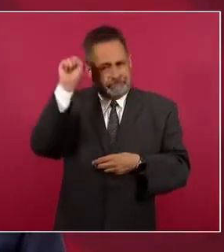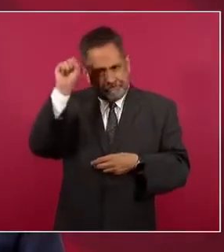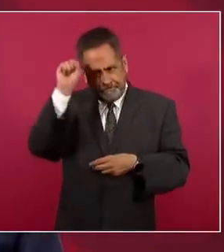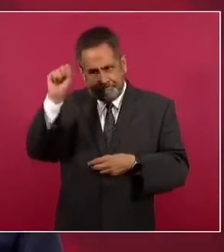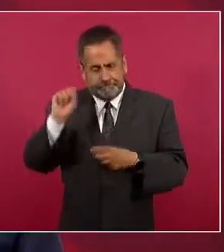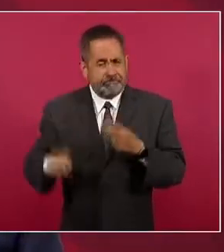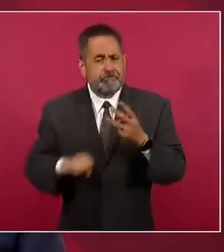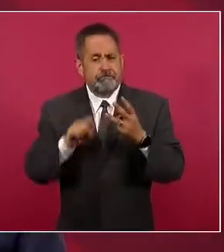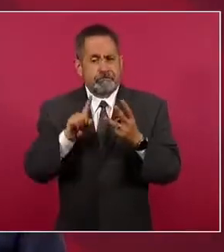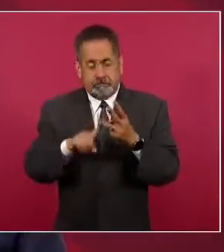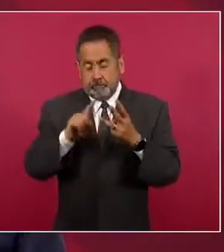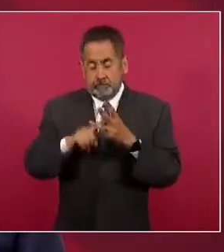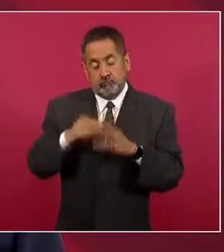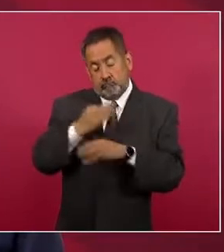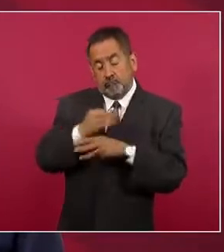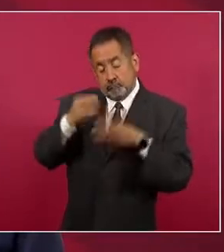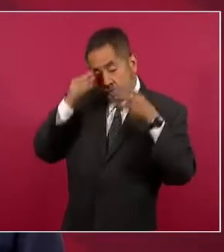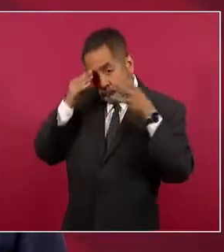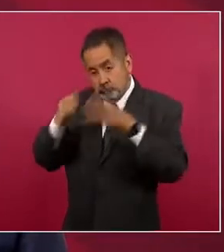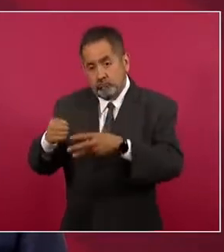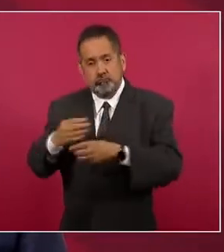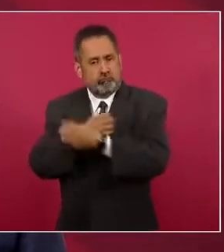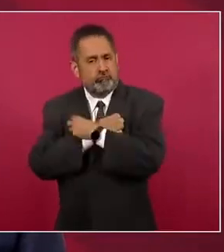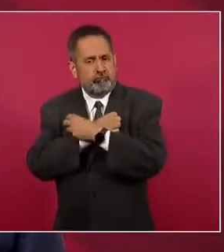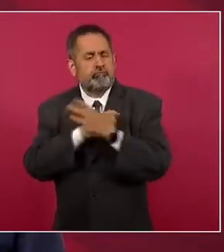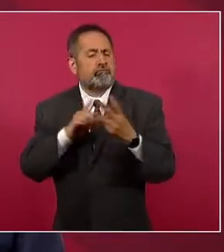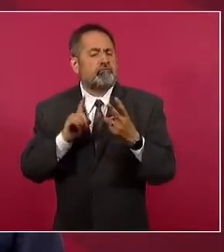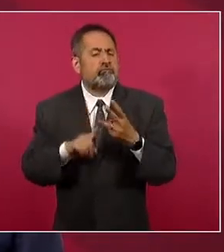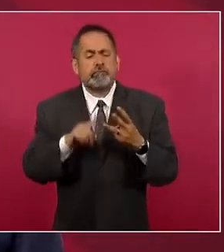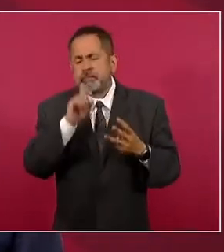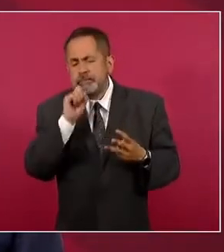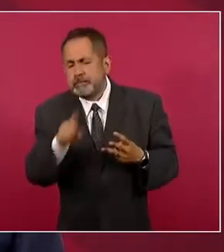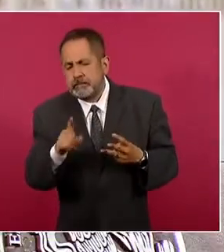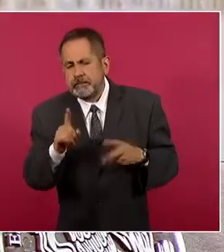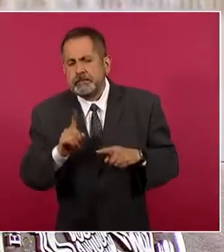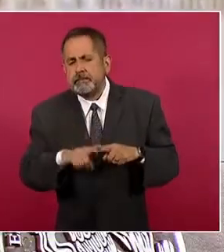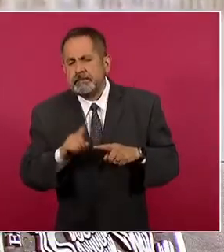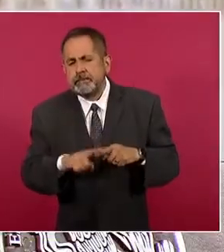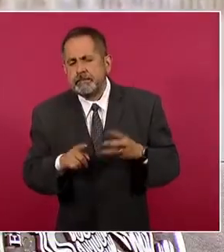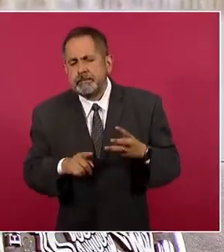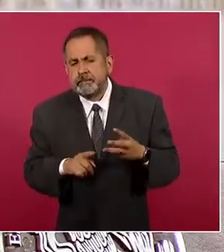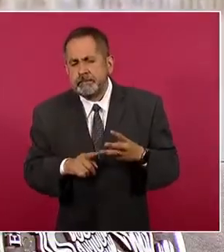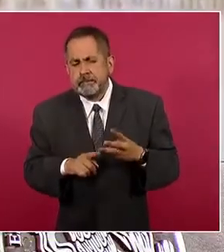y para el caso que nos ocupa en educación, tuvimos nuestra